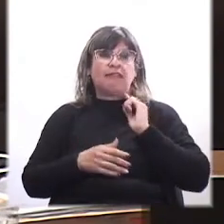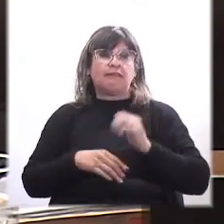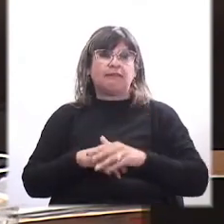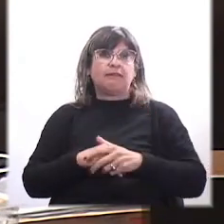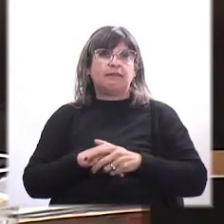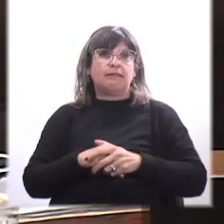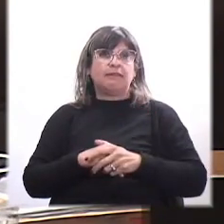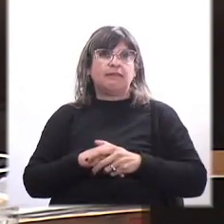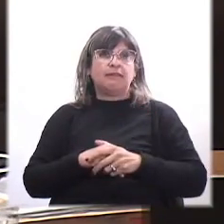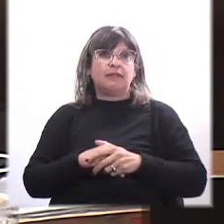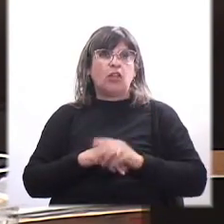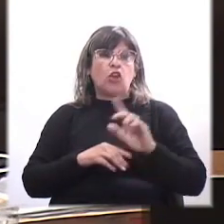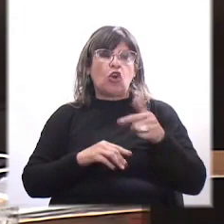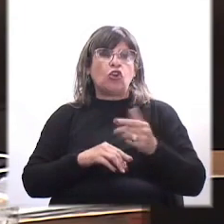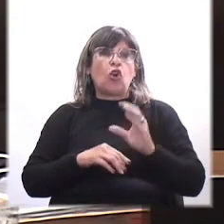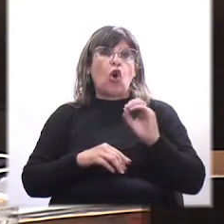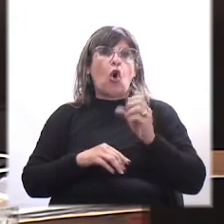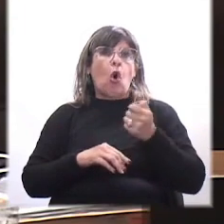Con OAS,